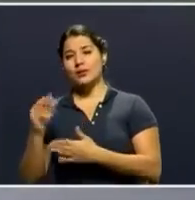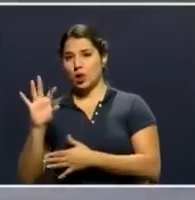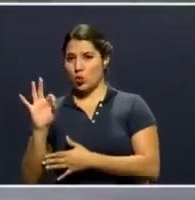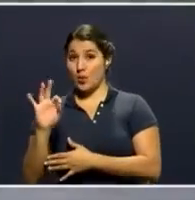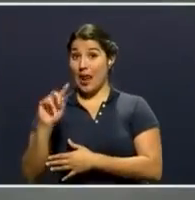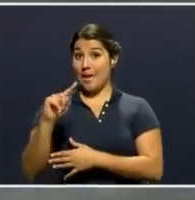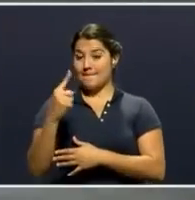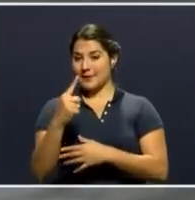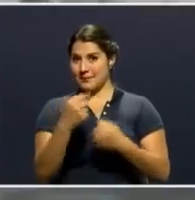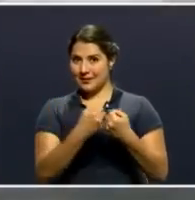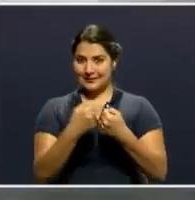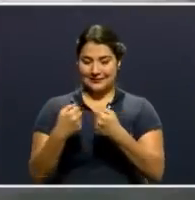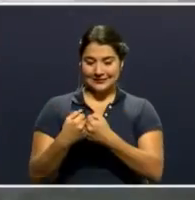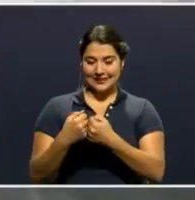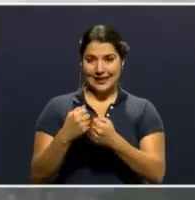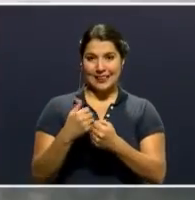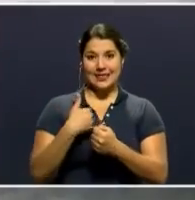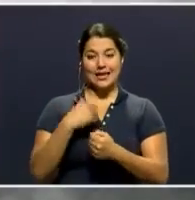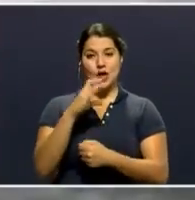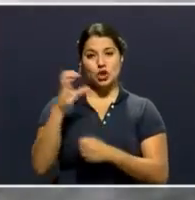disputa el costarricense dentro del tour mundial